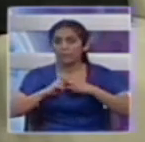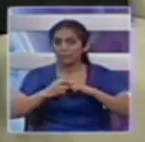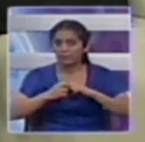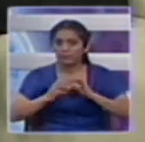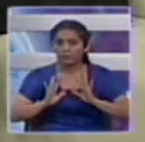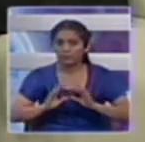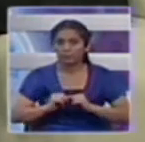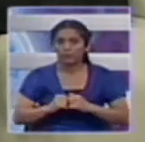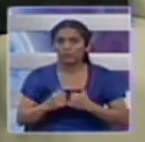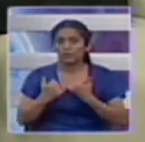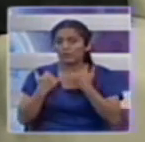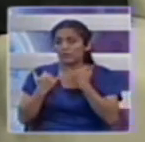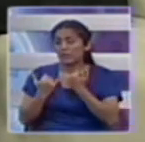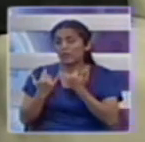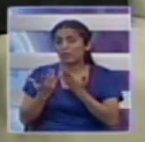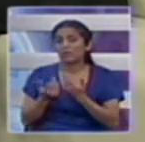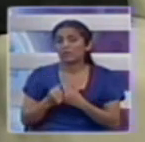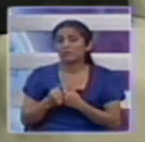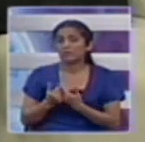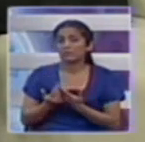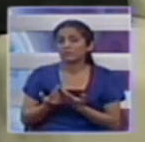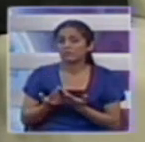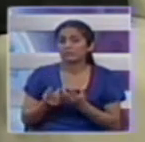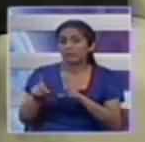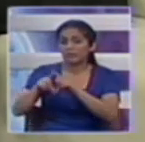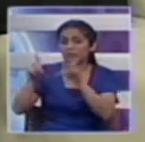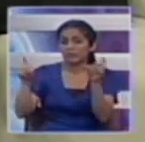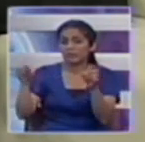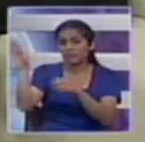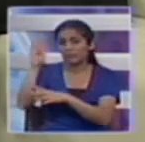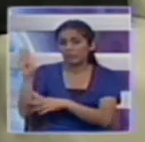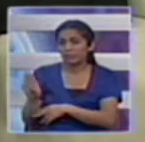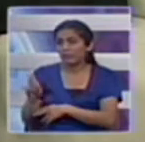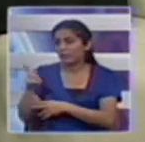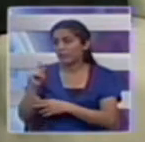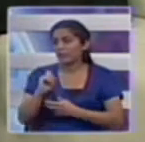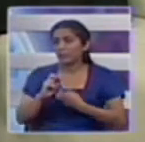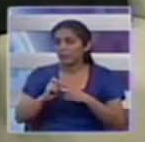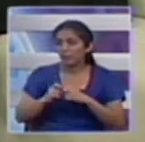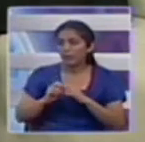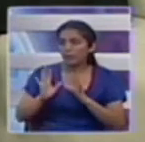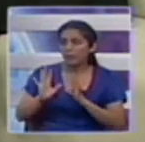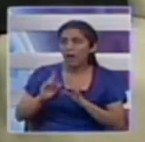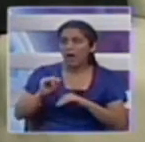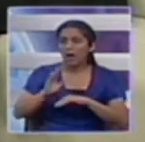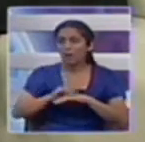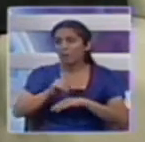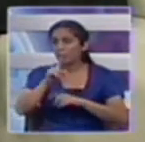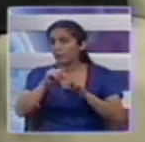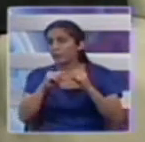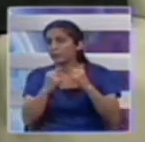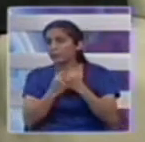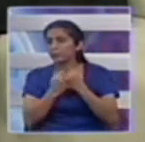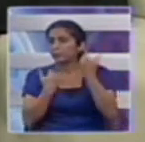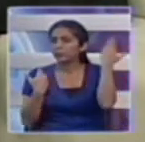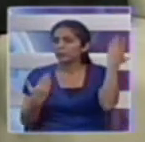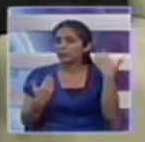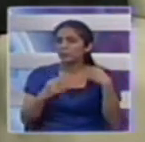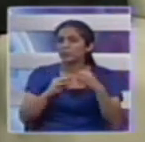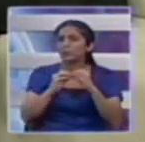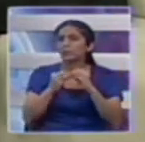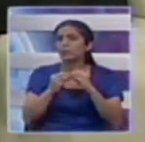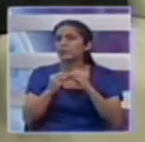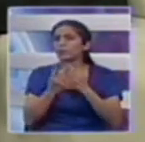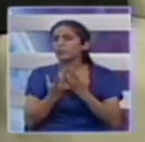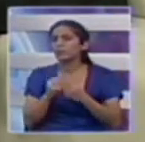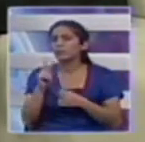lado de Creo Suma, por el lado de la alcaldía de Quito, de la contratación del metro, etcétera, etcétera. Y hay quienes están cuestionando de que se